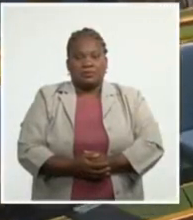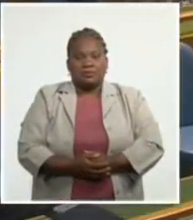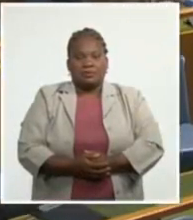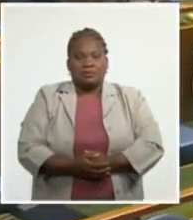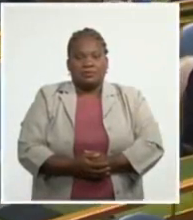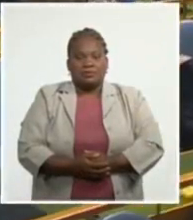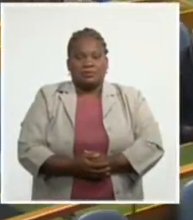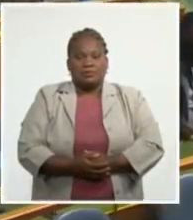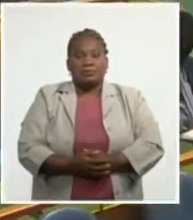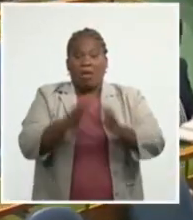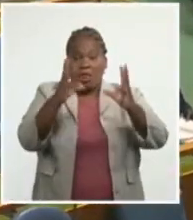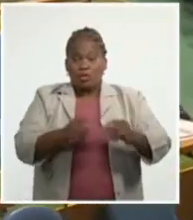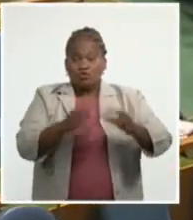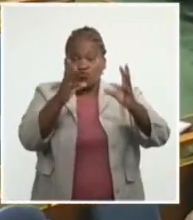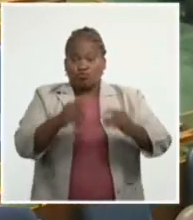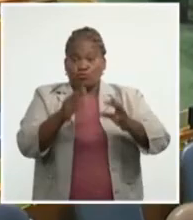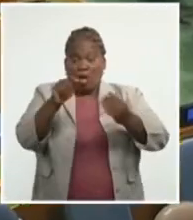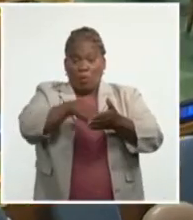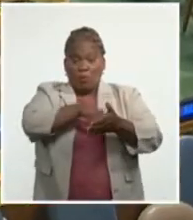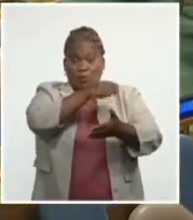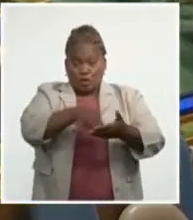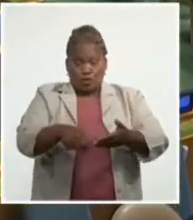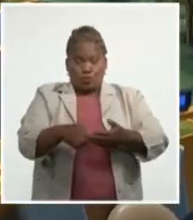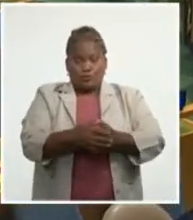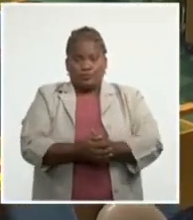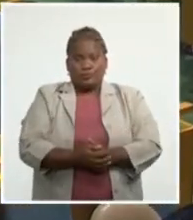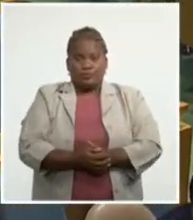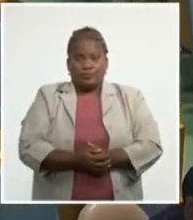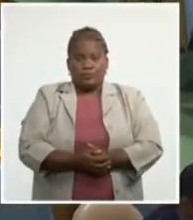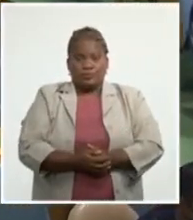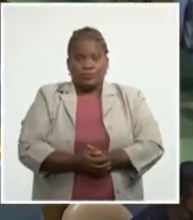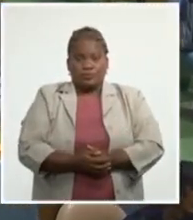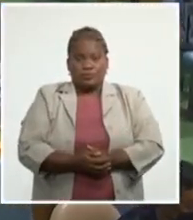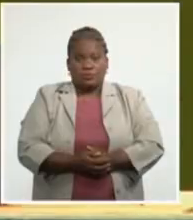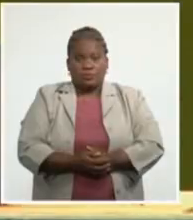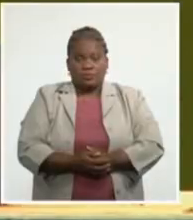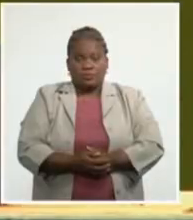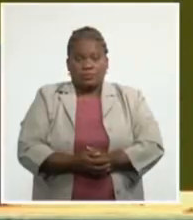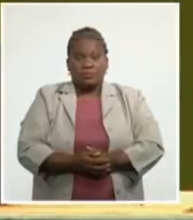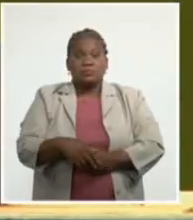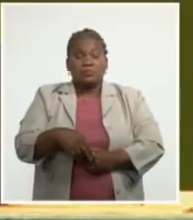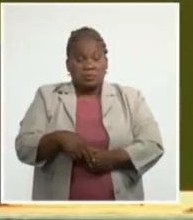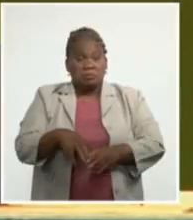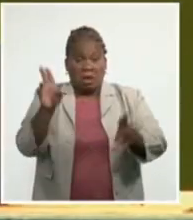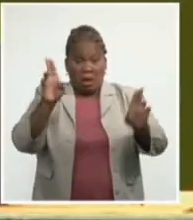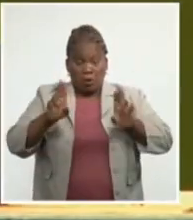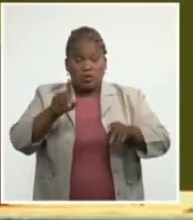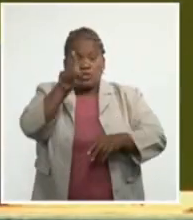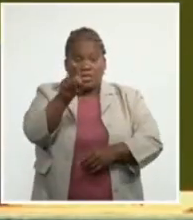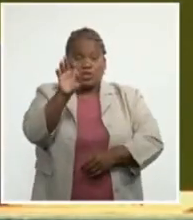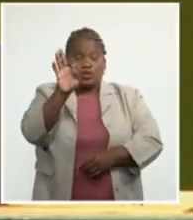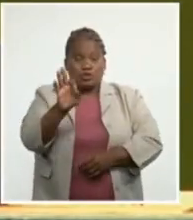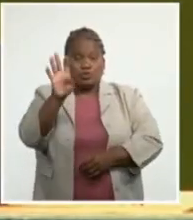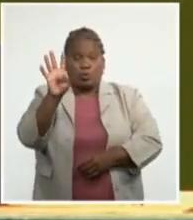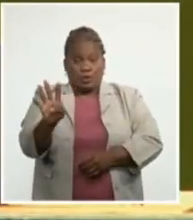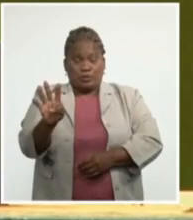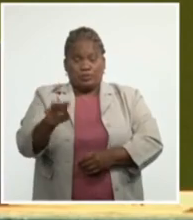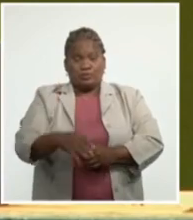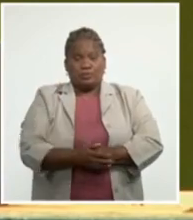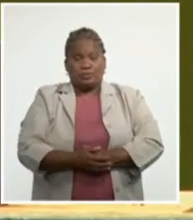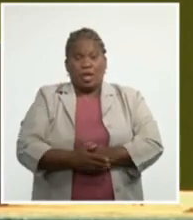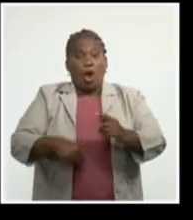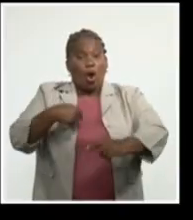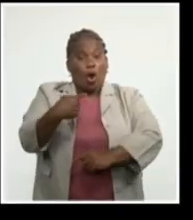Los resultados de la votación son los siguientes. A favor, 184. En